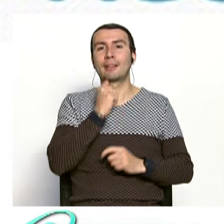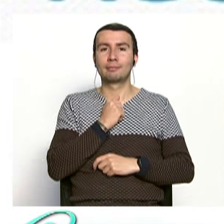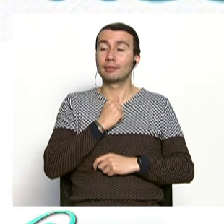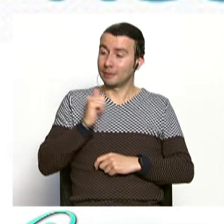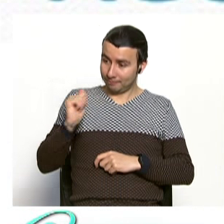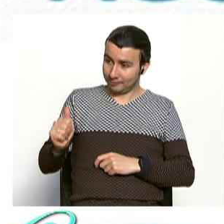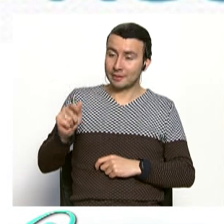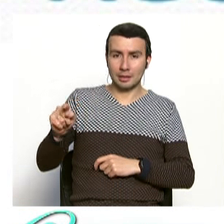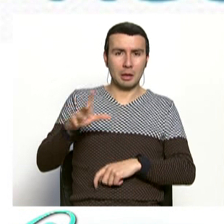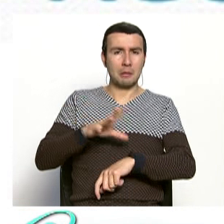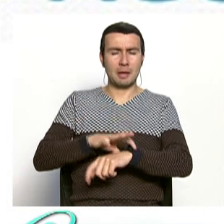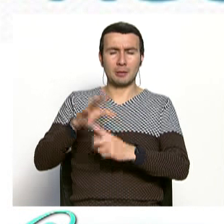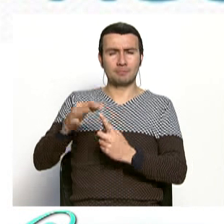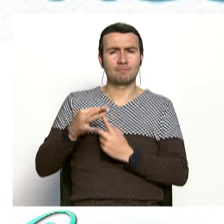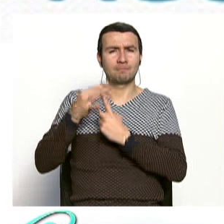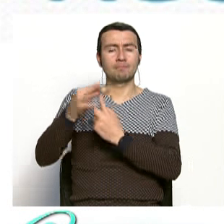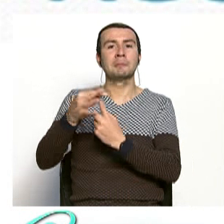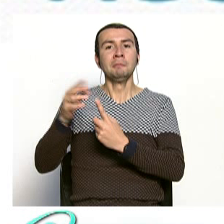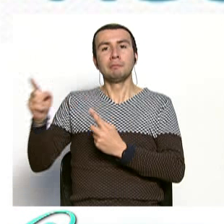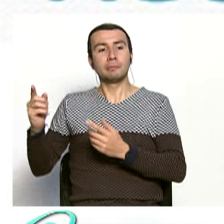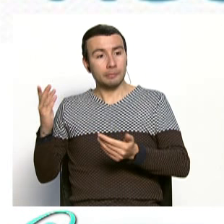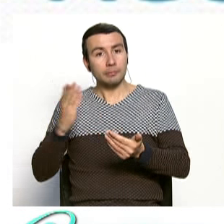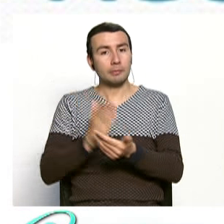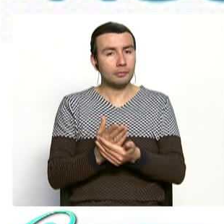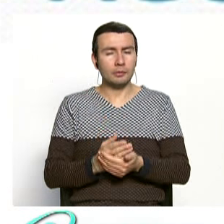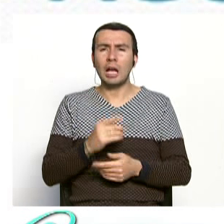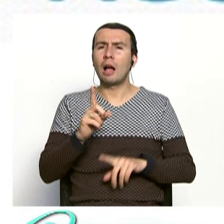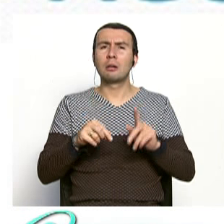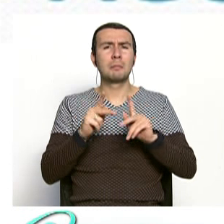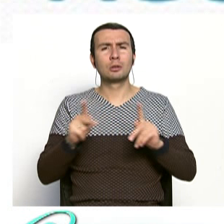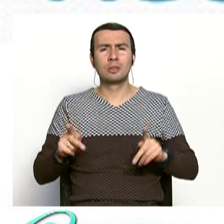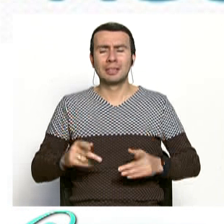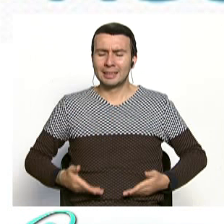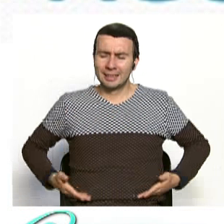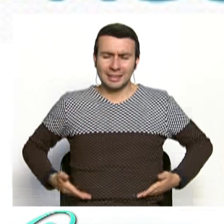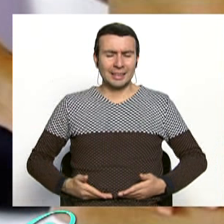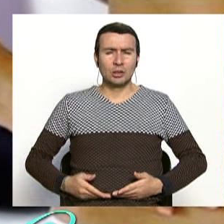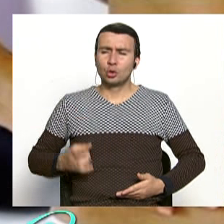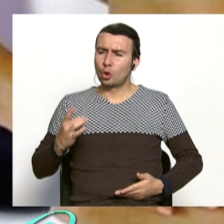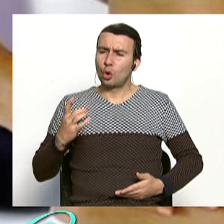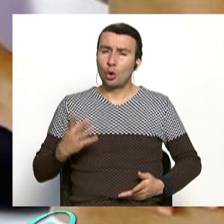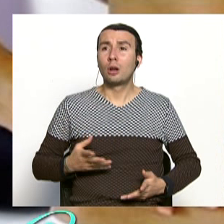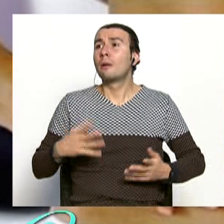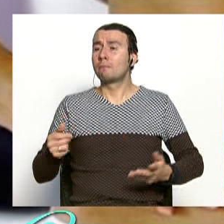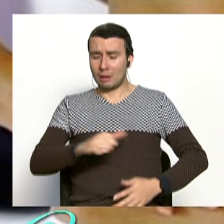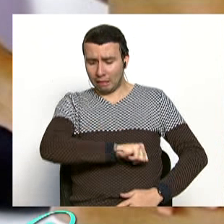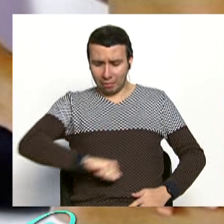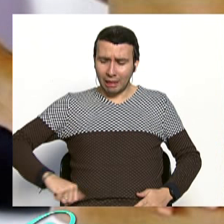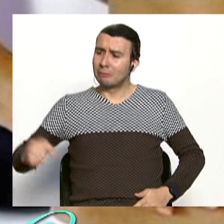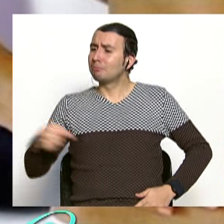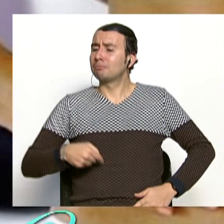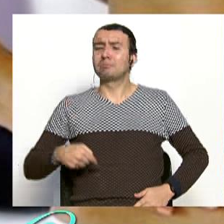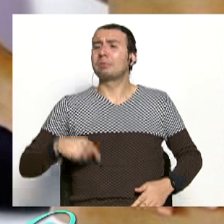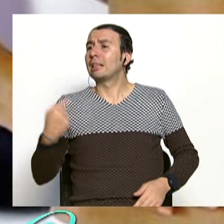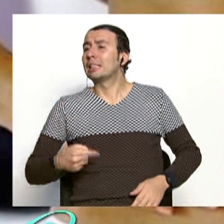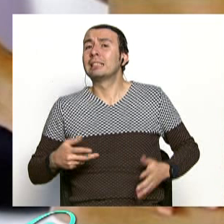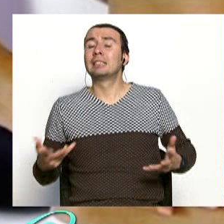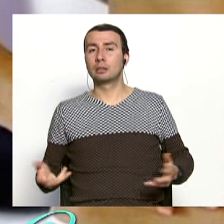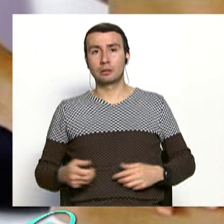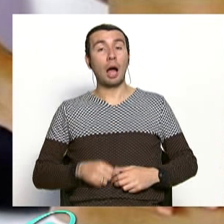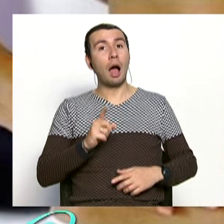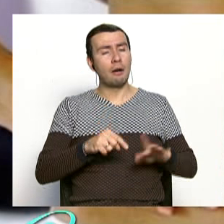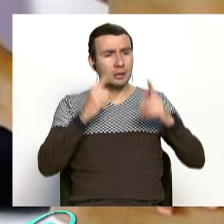con a tener que mirar mucha gente va llega con un dolor tan tan crónico le dice ábrame miren a ver qué es lo que tengo allá llean